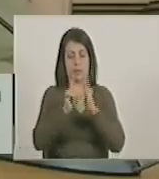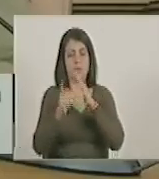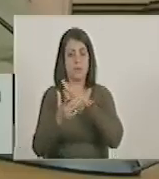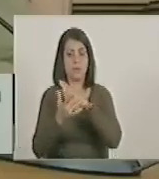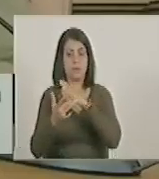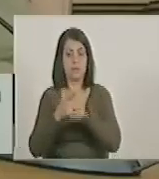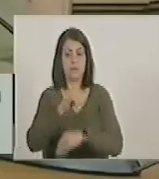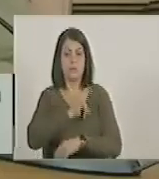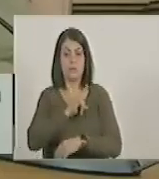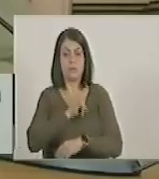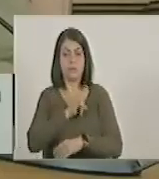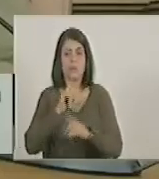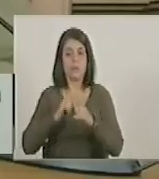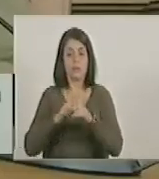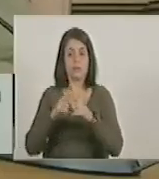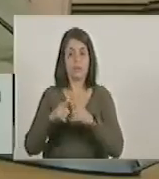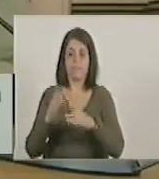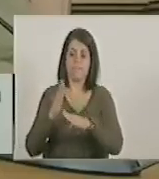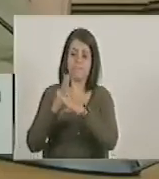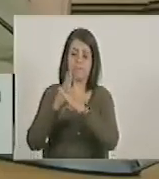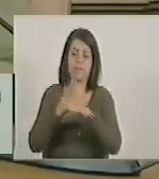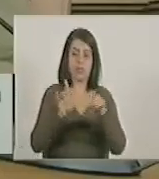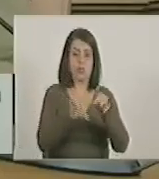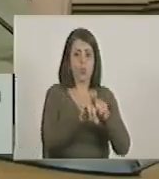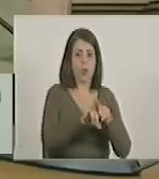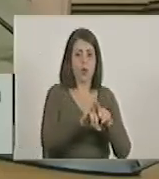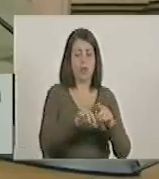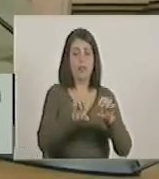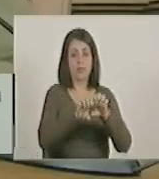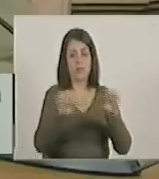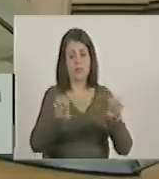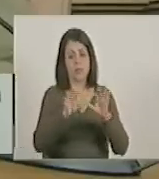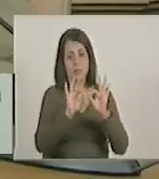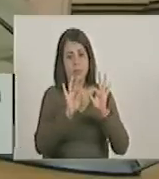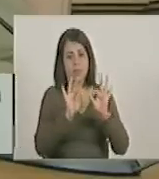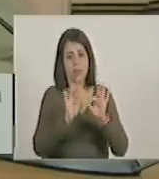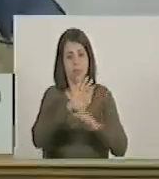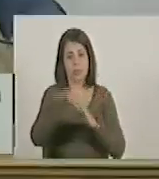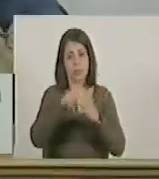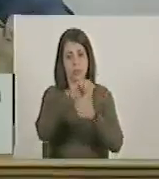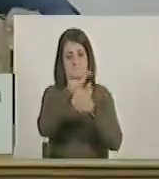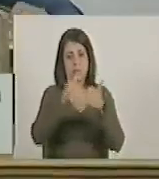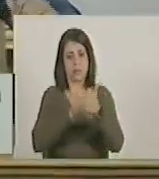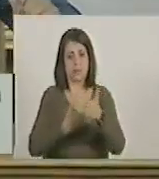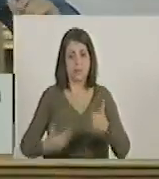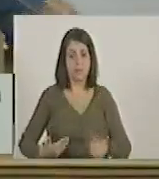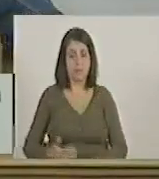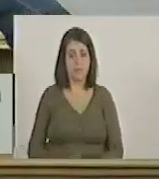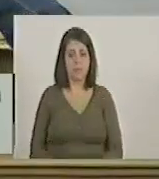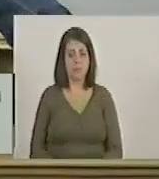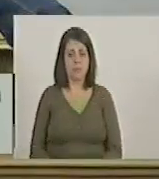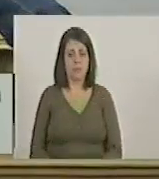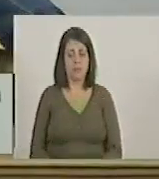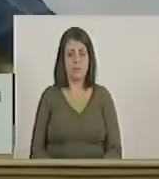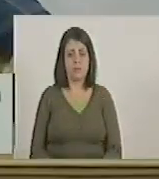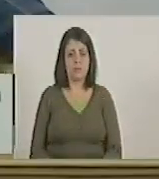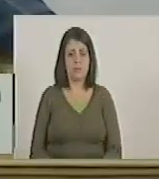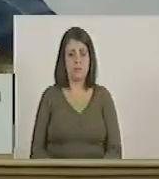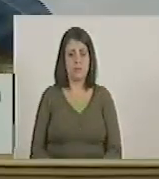técnica y universitaria como en las modalidades. Es todo, vicepresidente.